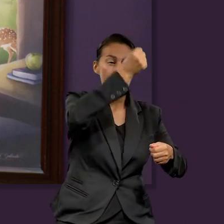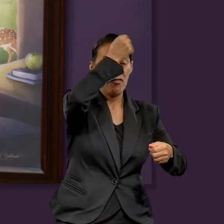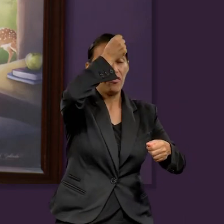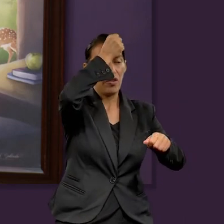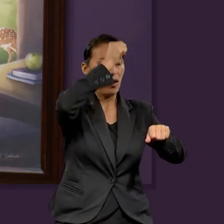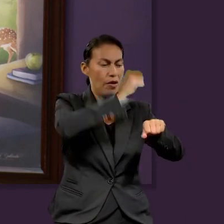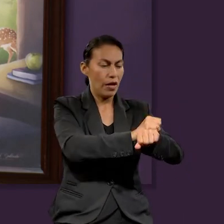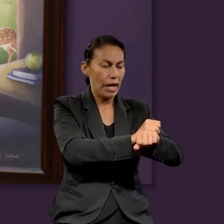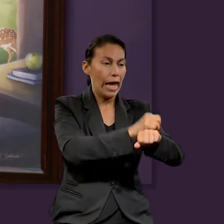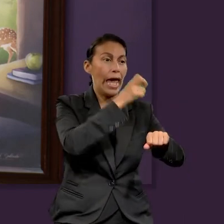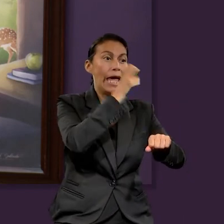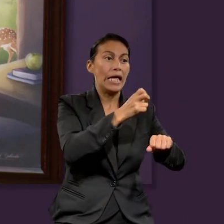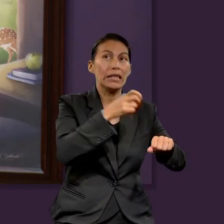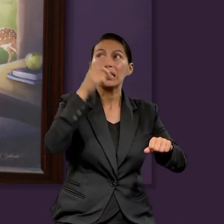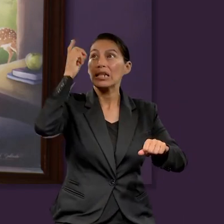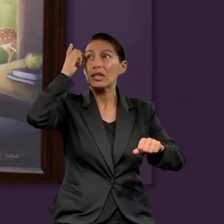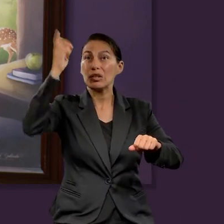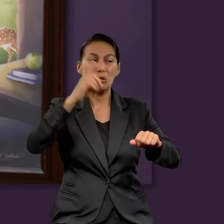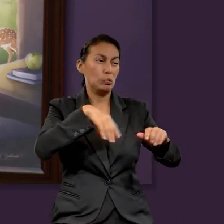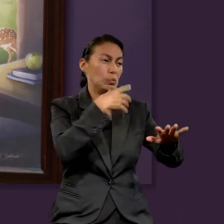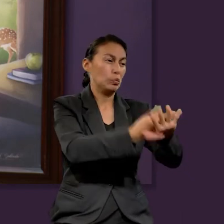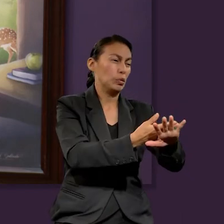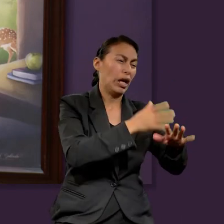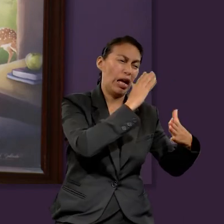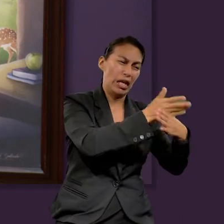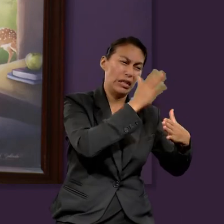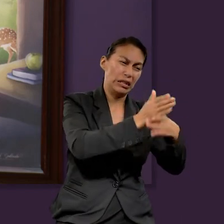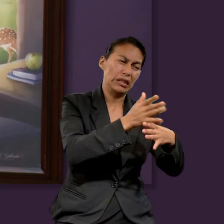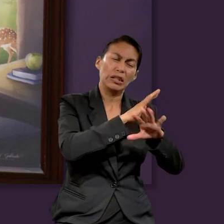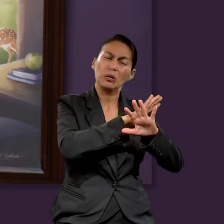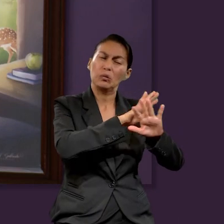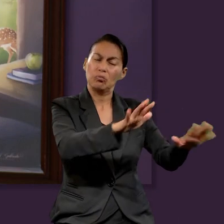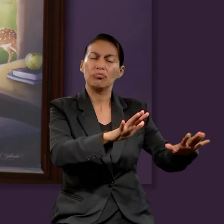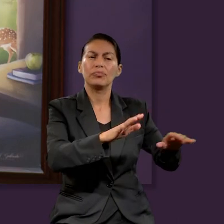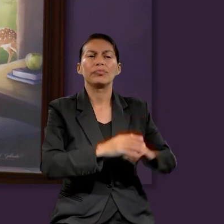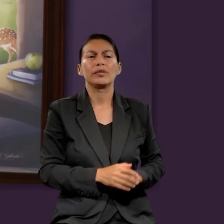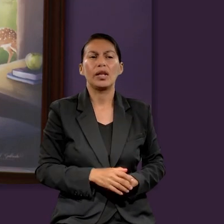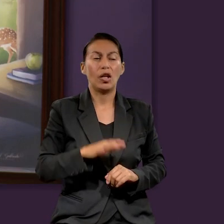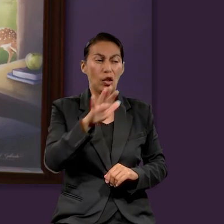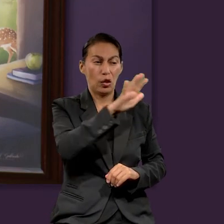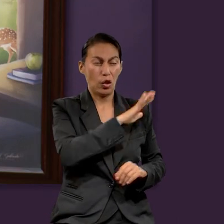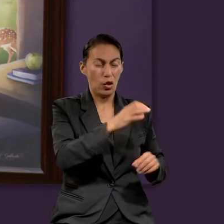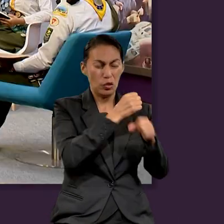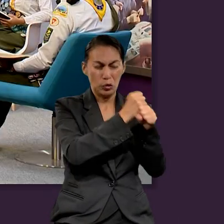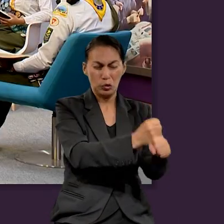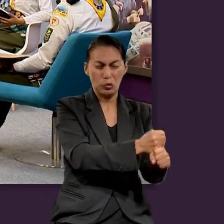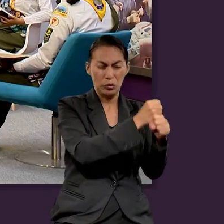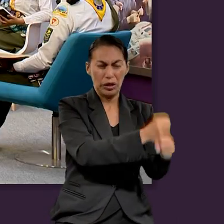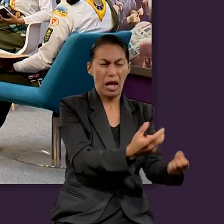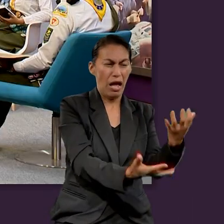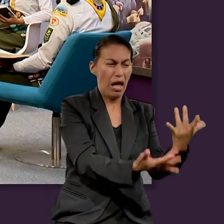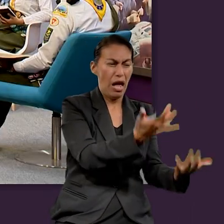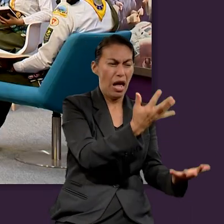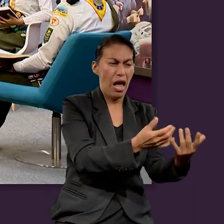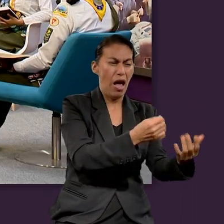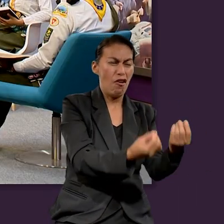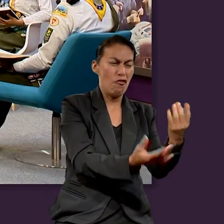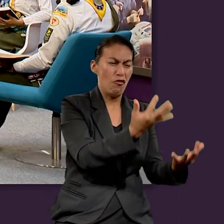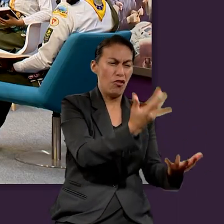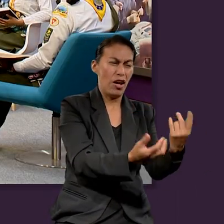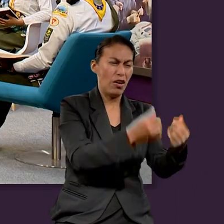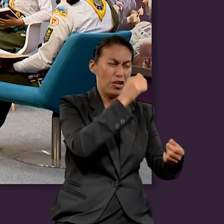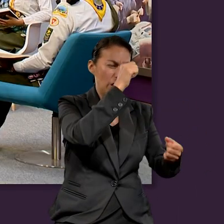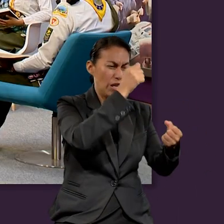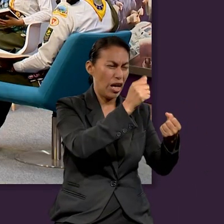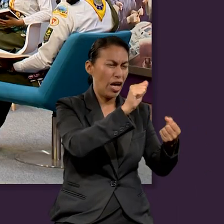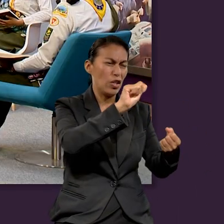él también deberá del vino de la ira de Dios que ha sido vaciado puro en la cáliz de su ira y será atormentado con fuego y